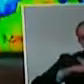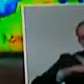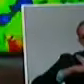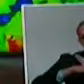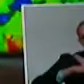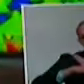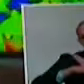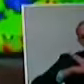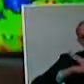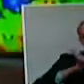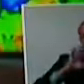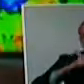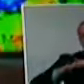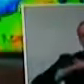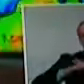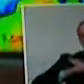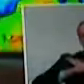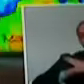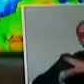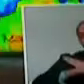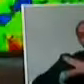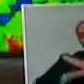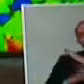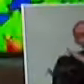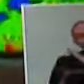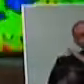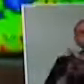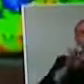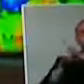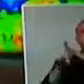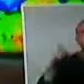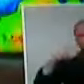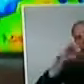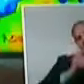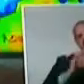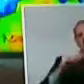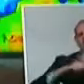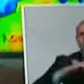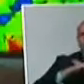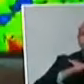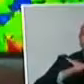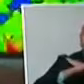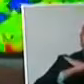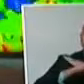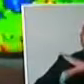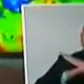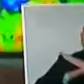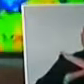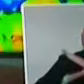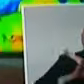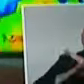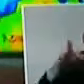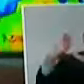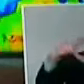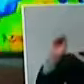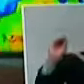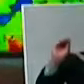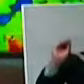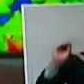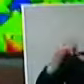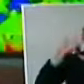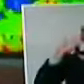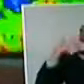oeste-noroeste a 31 kilómetros por hora. La salida sería a las 9:30 de la noche por Puerto